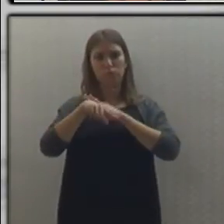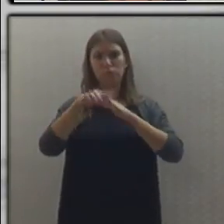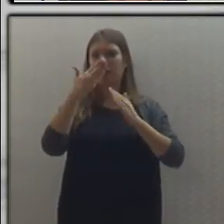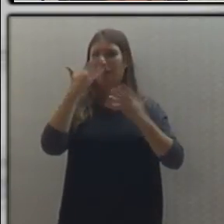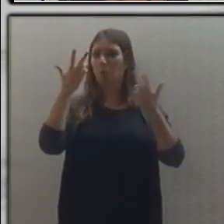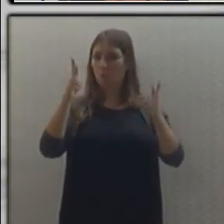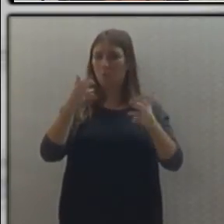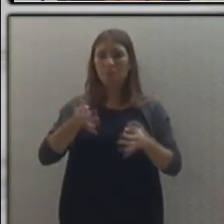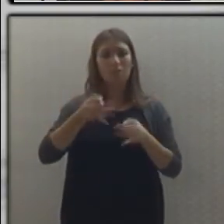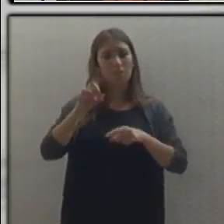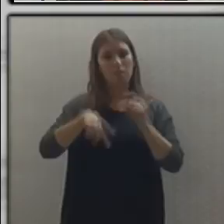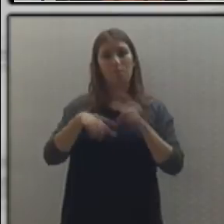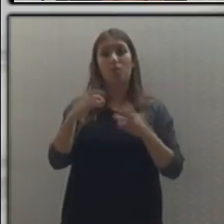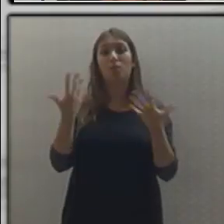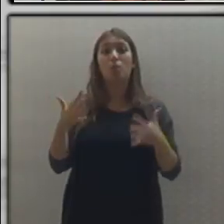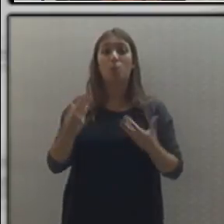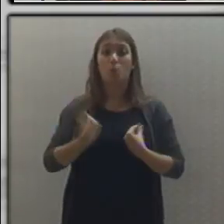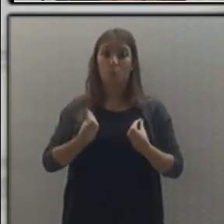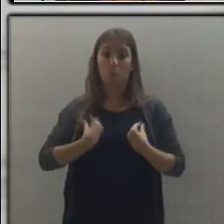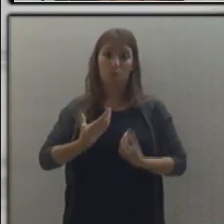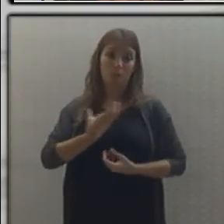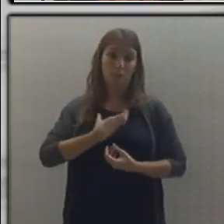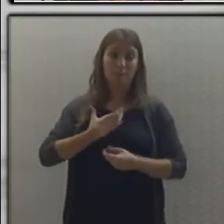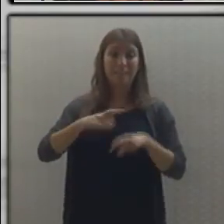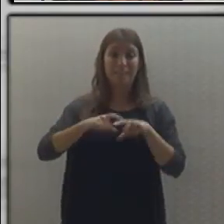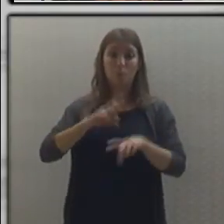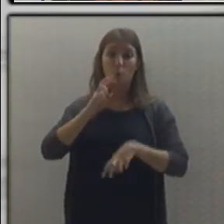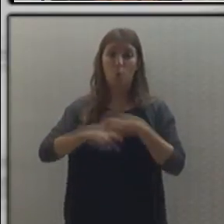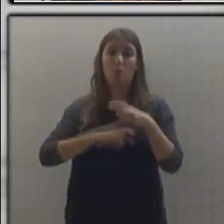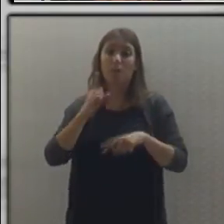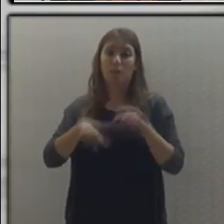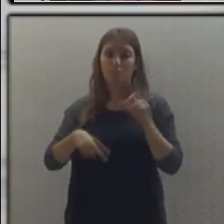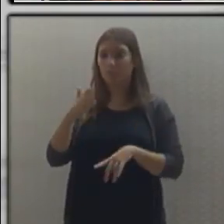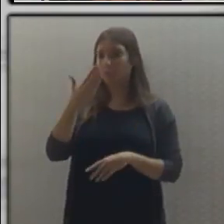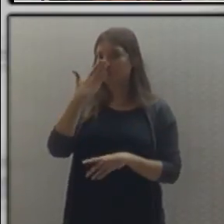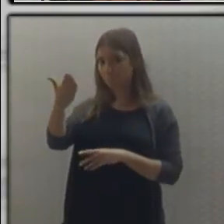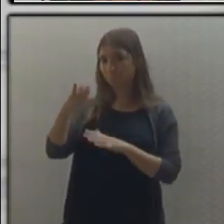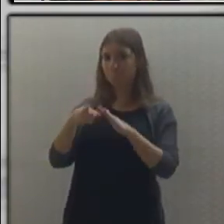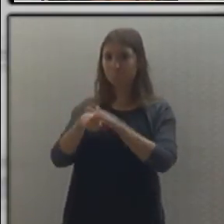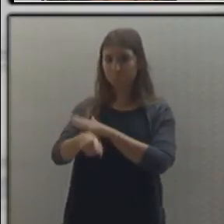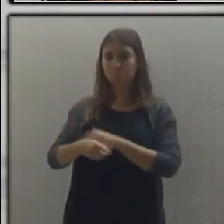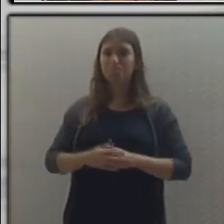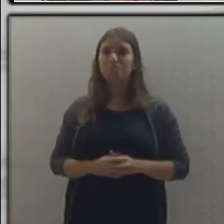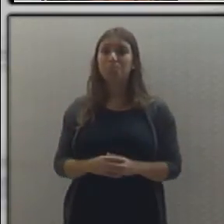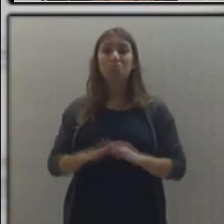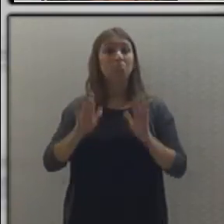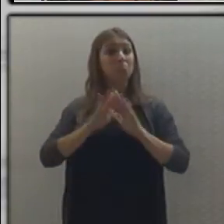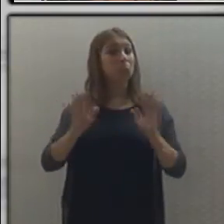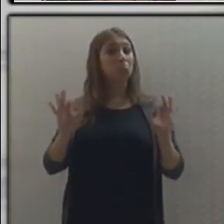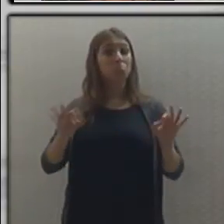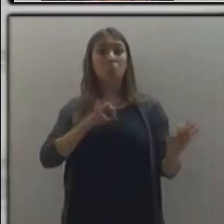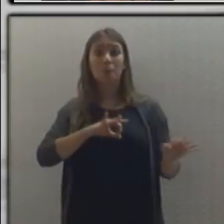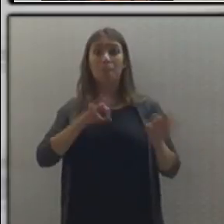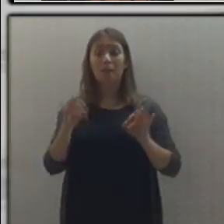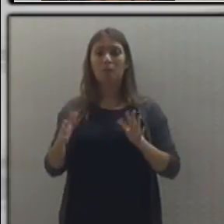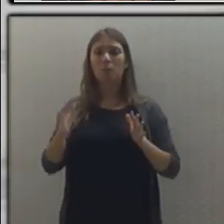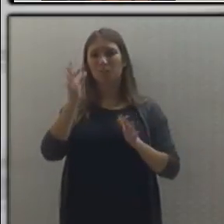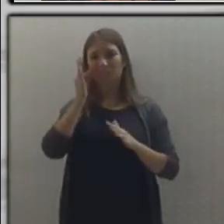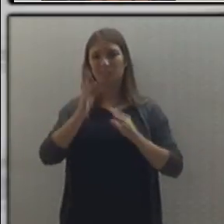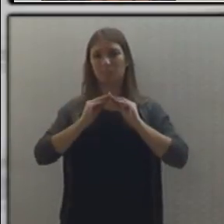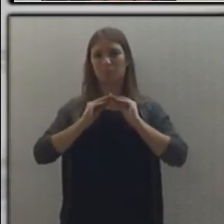siempre depende del municipio, del tipo de obra que se tiene que hacer. Una vez está todo preparado, viene la